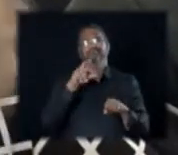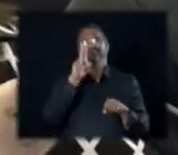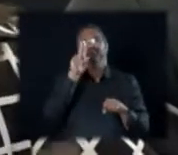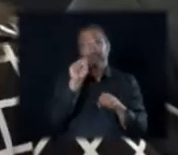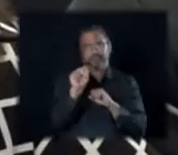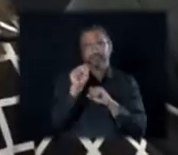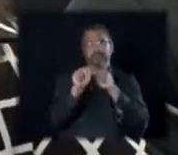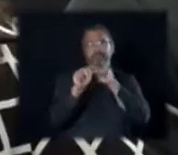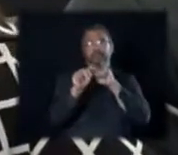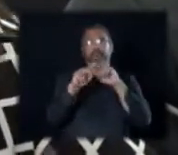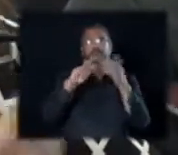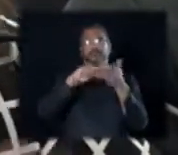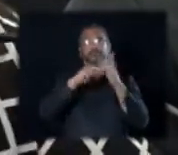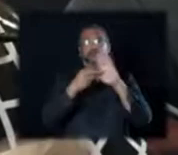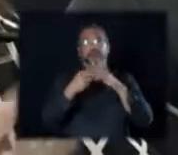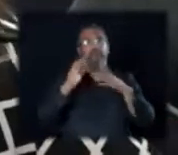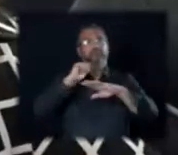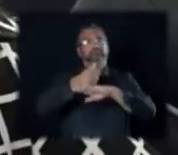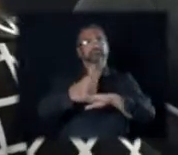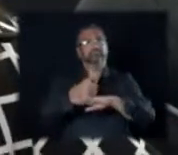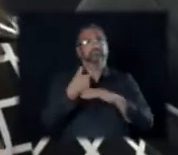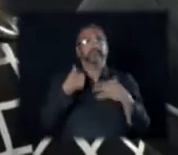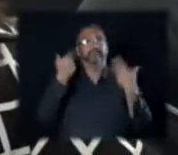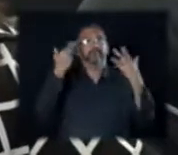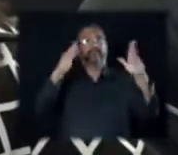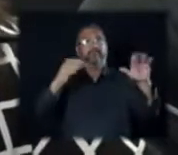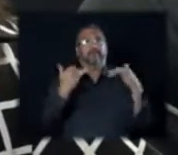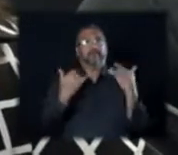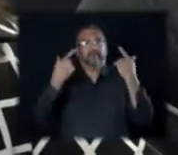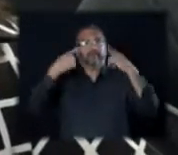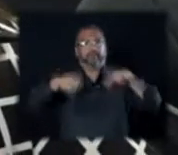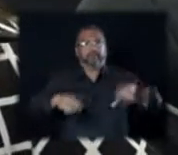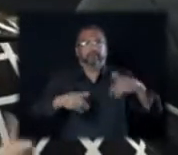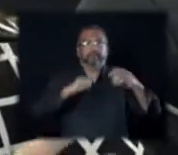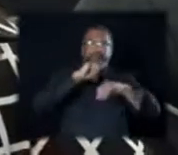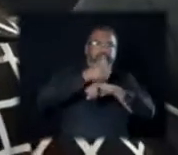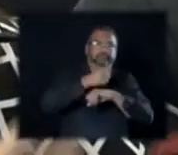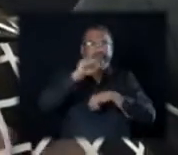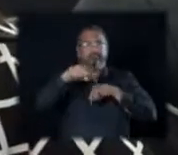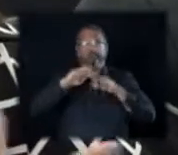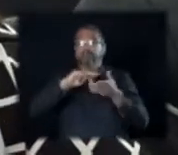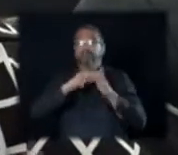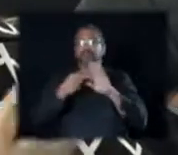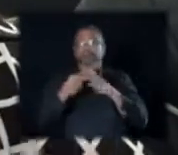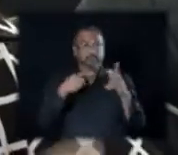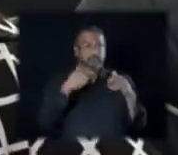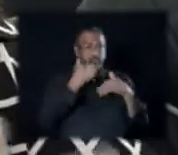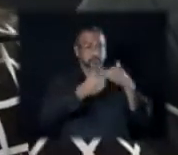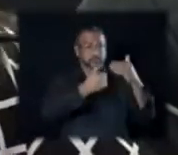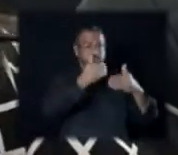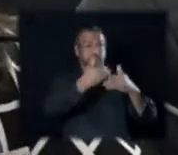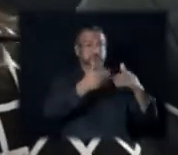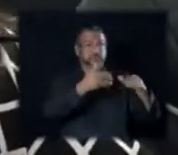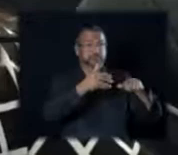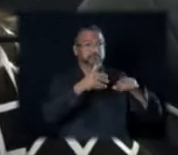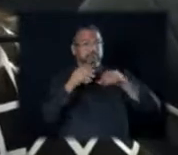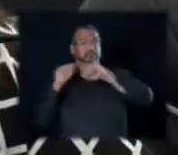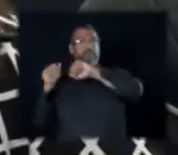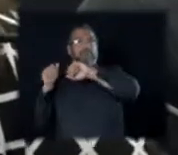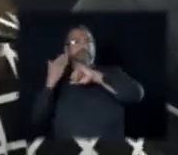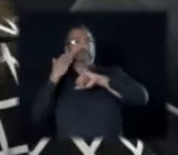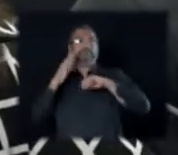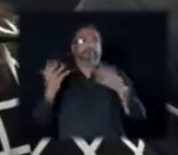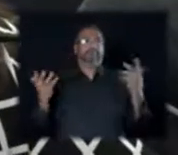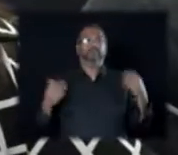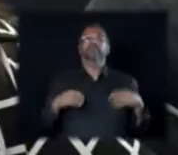Unidas, compramos el sistema y estábamos en el proceso de ser implantado. No sé el estatus de eso. Yo dejé eso firmado